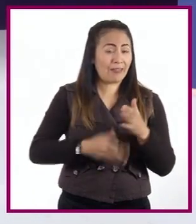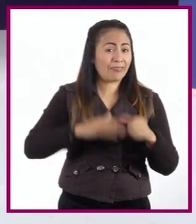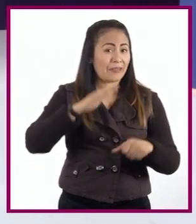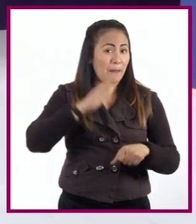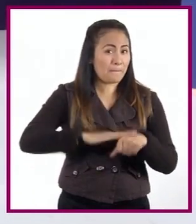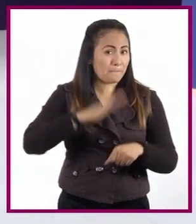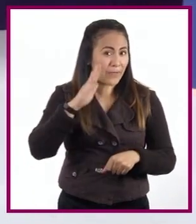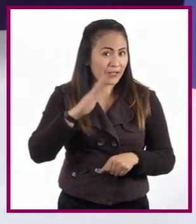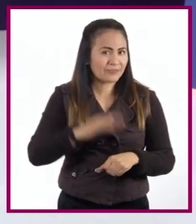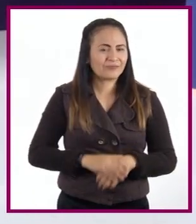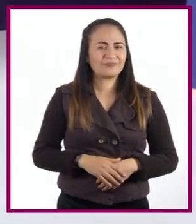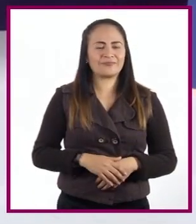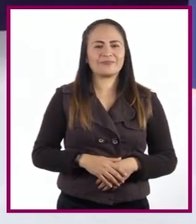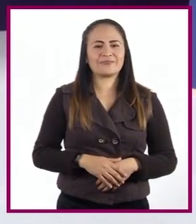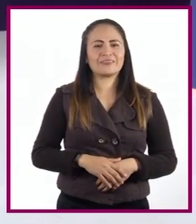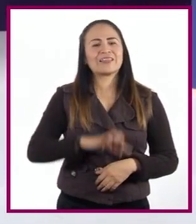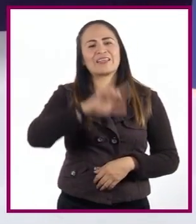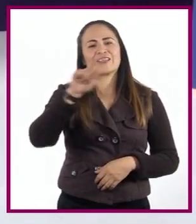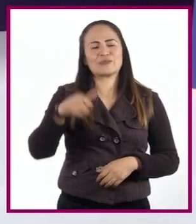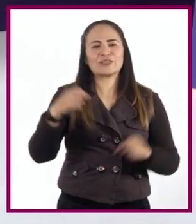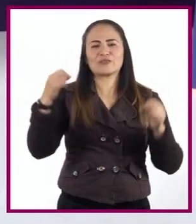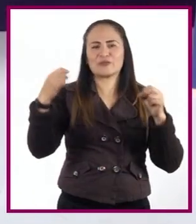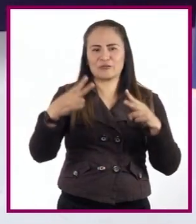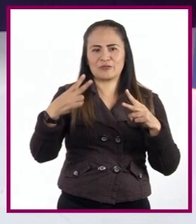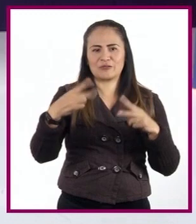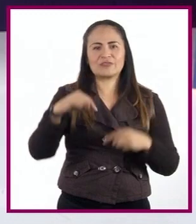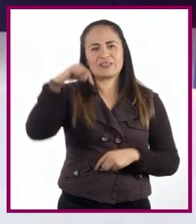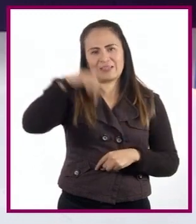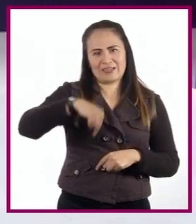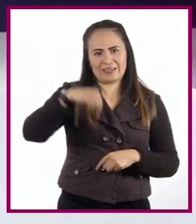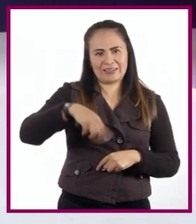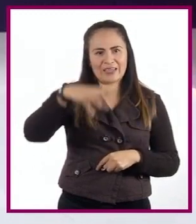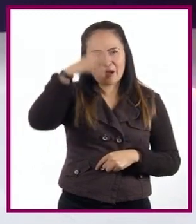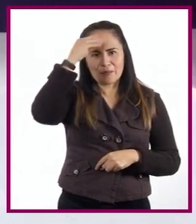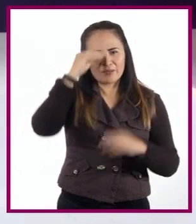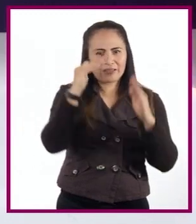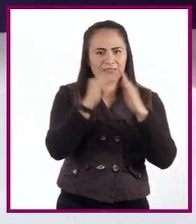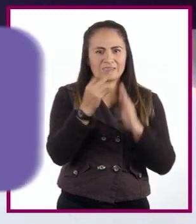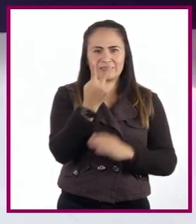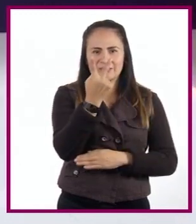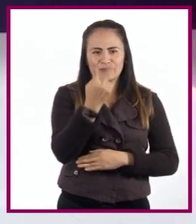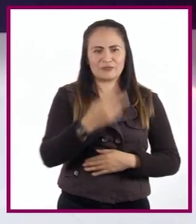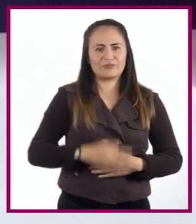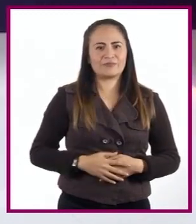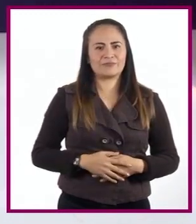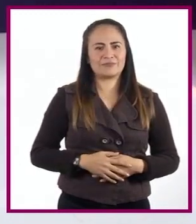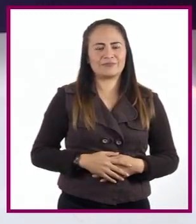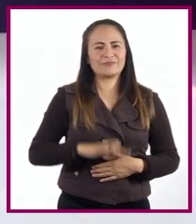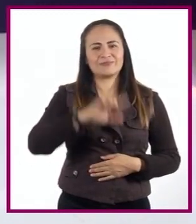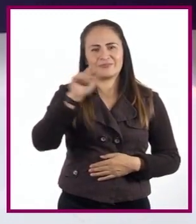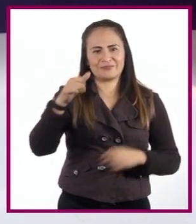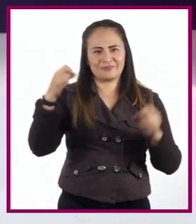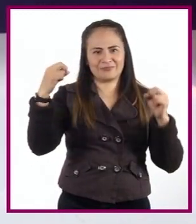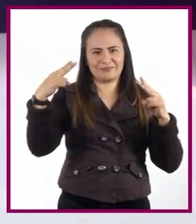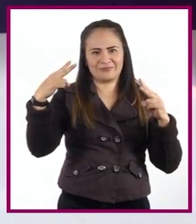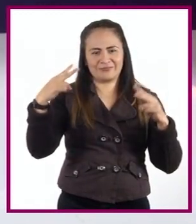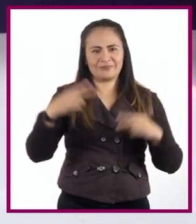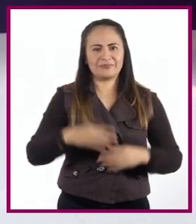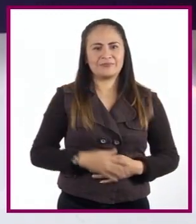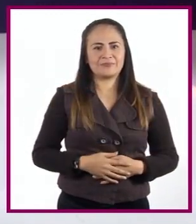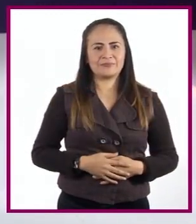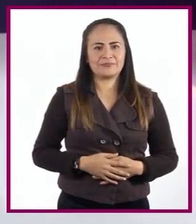y descubrir. Así que nos vemos pronto aquí en Aprende en Casa 2. ¡Hasta la próxima!